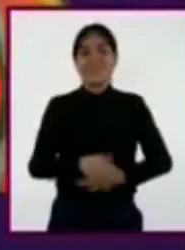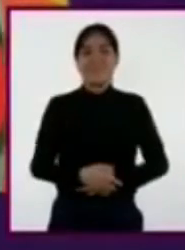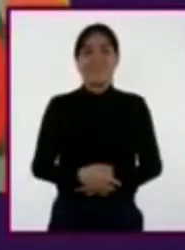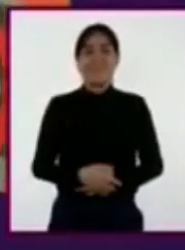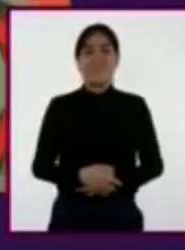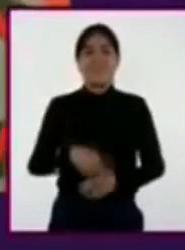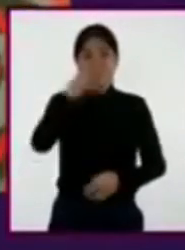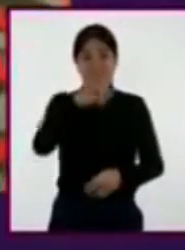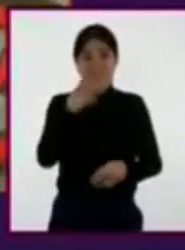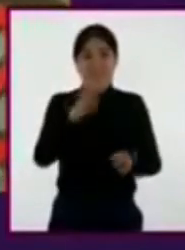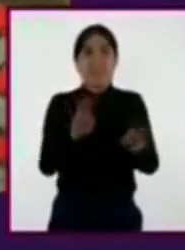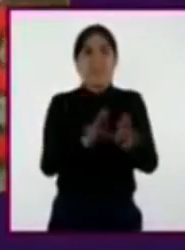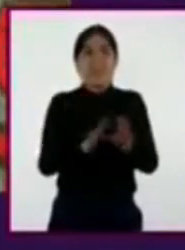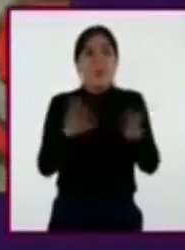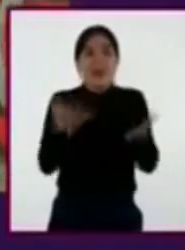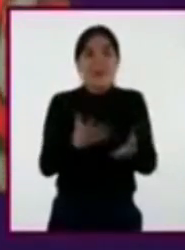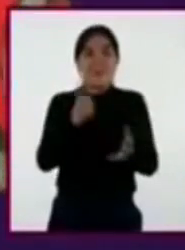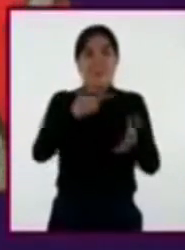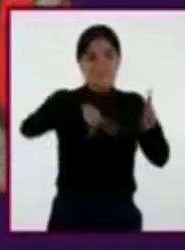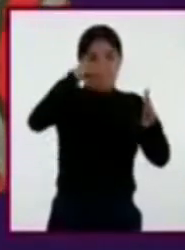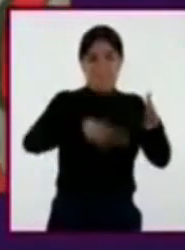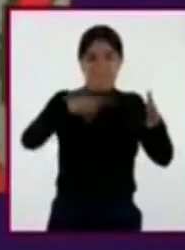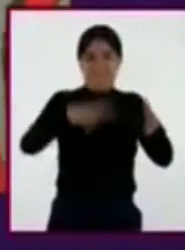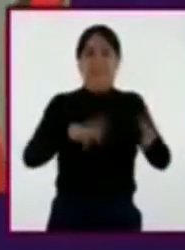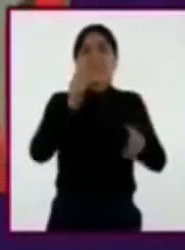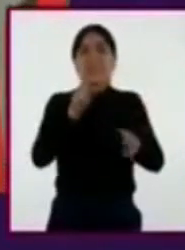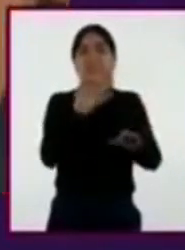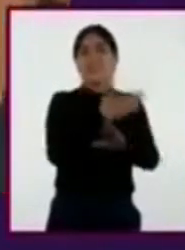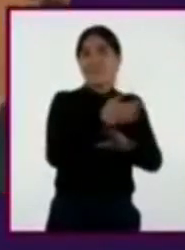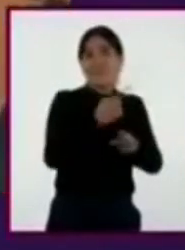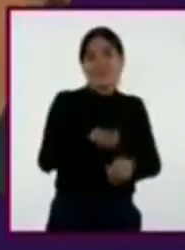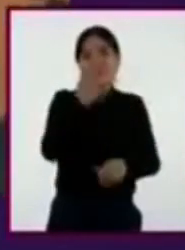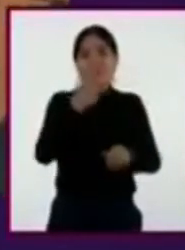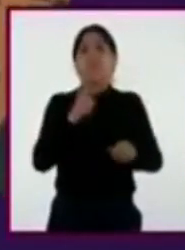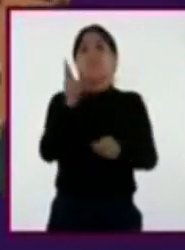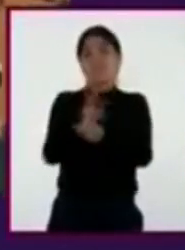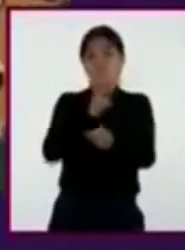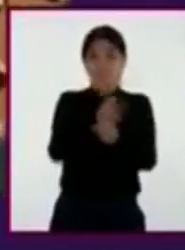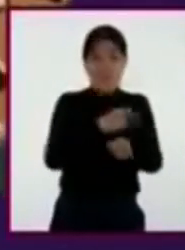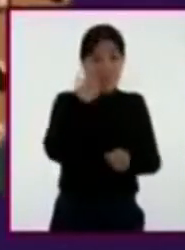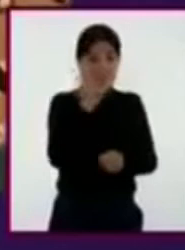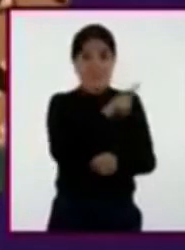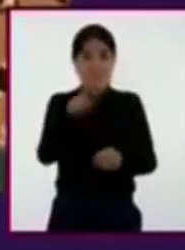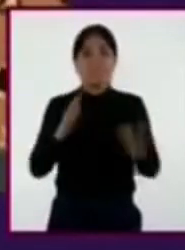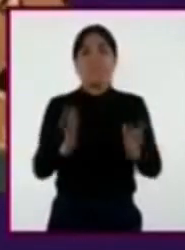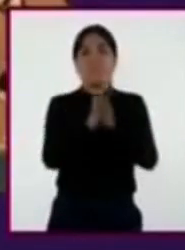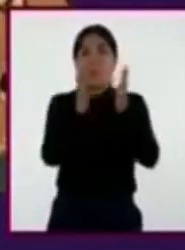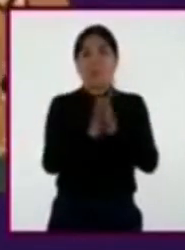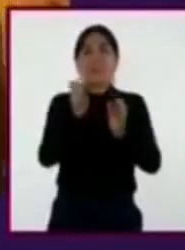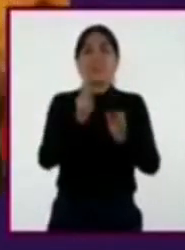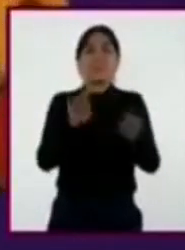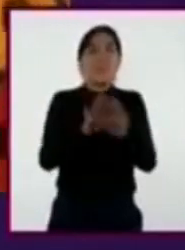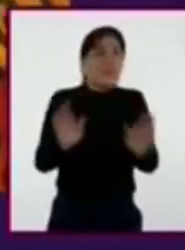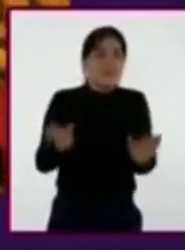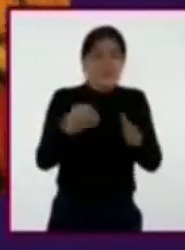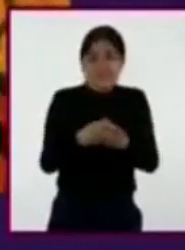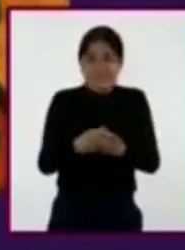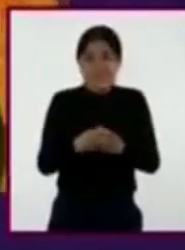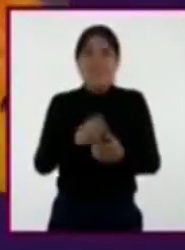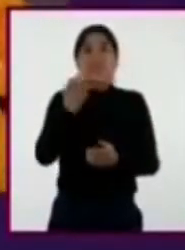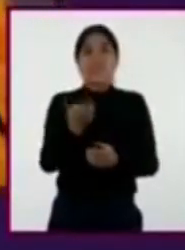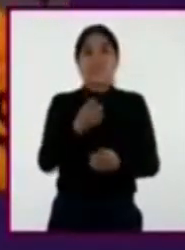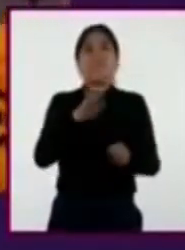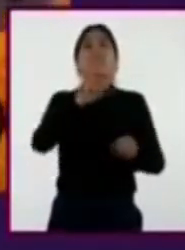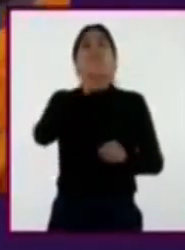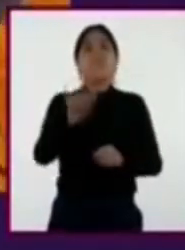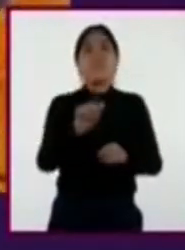Para que enfrentaran el reto de intervenir el lienzo en blanco, primero se les invitó a participar en una obra en colectivo en pequeño, la cual ha viajado